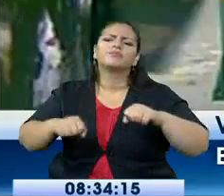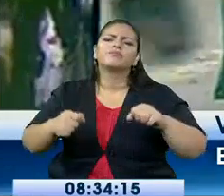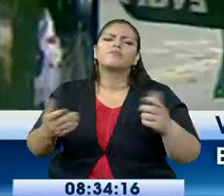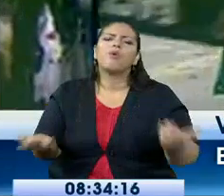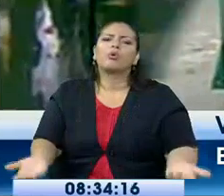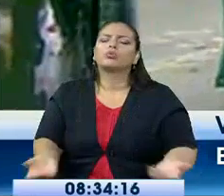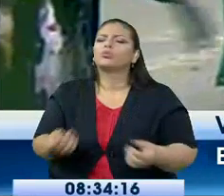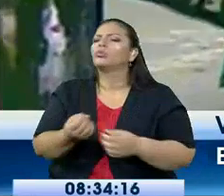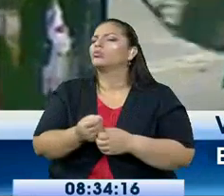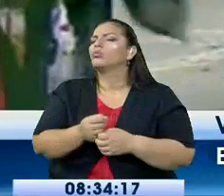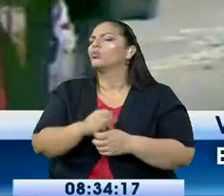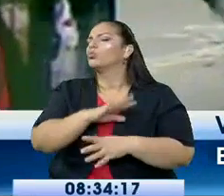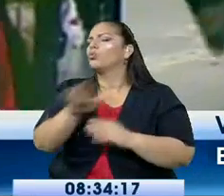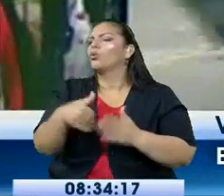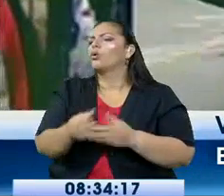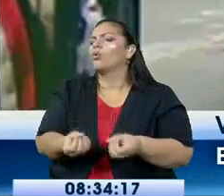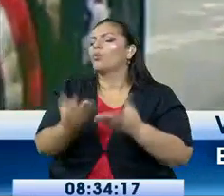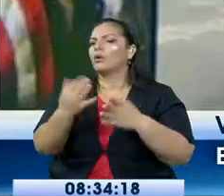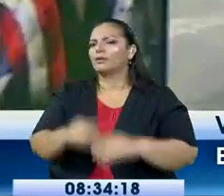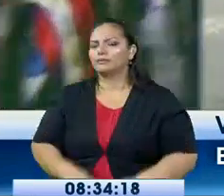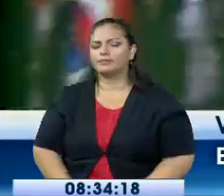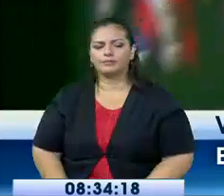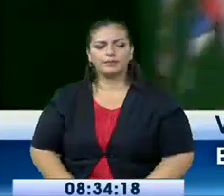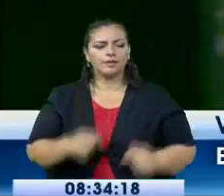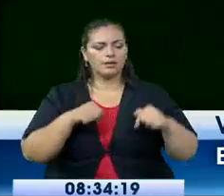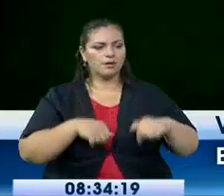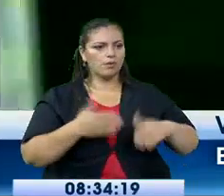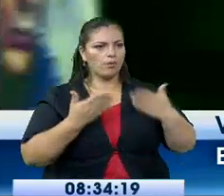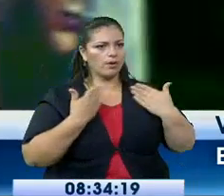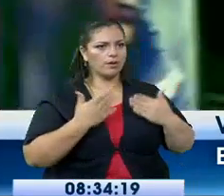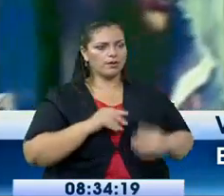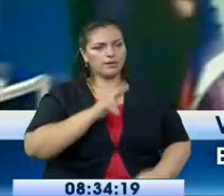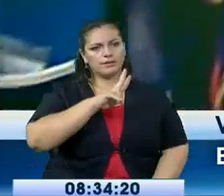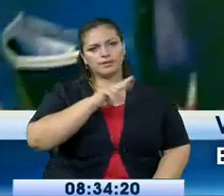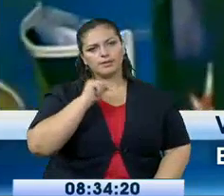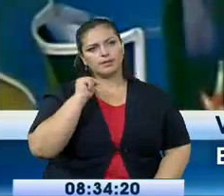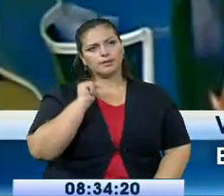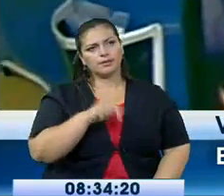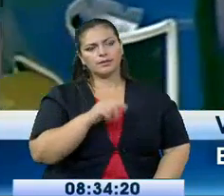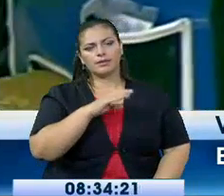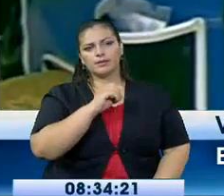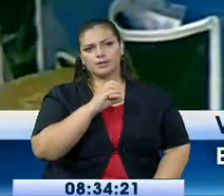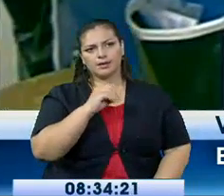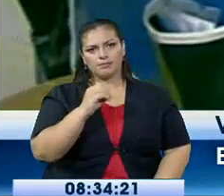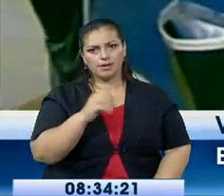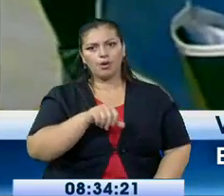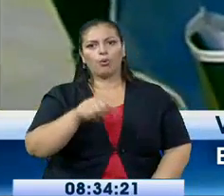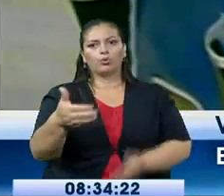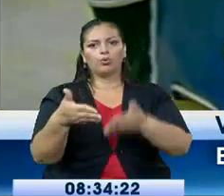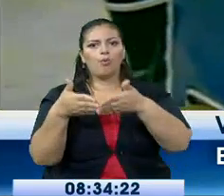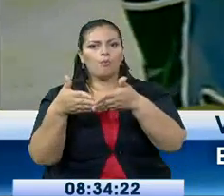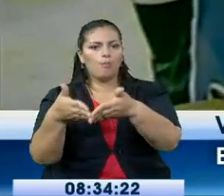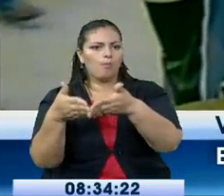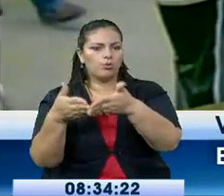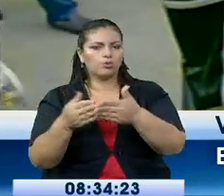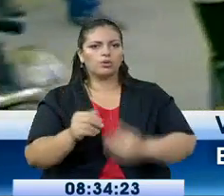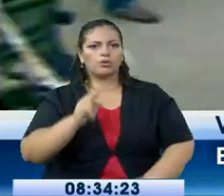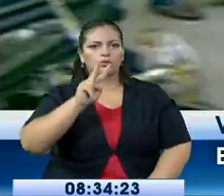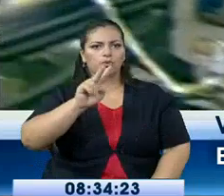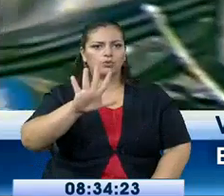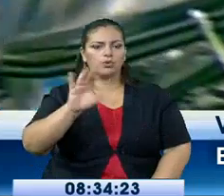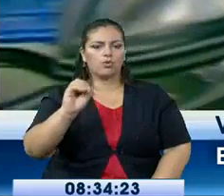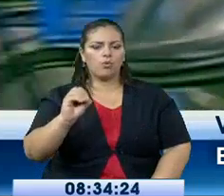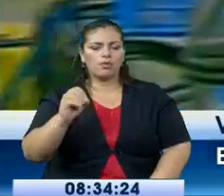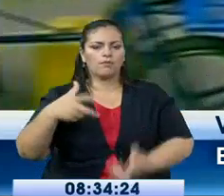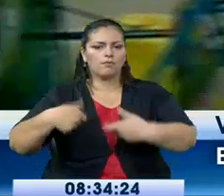de acuerdo con el estudio que se hizo, arroja un cupo de unas 3.000 en Guayaquil, 250 en Pozora y